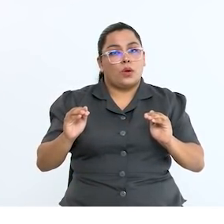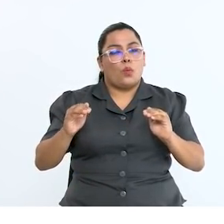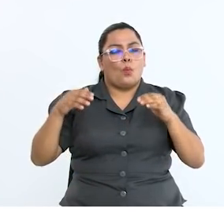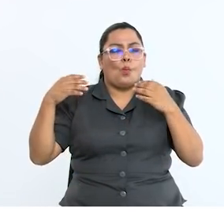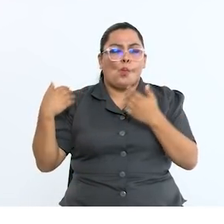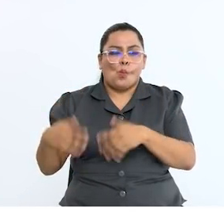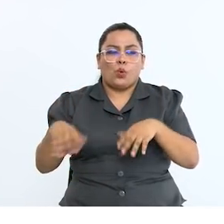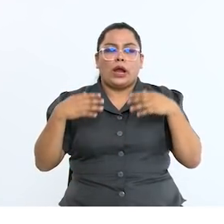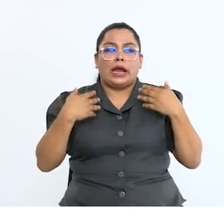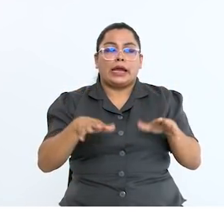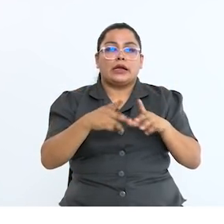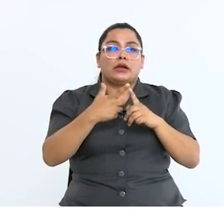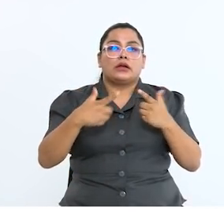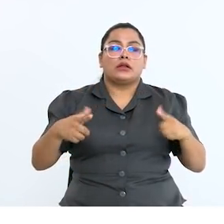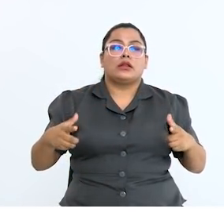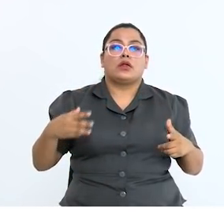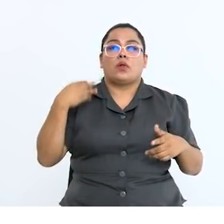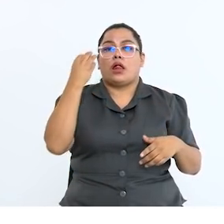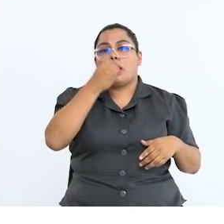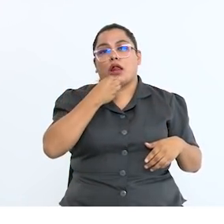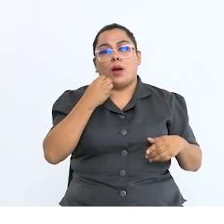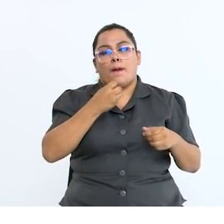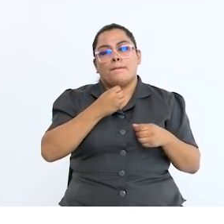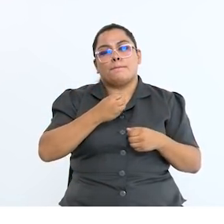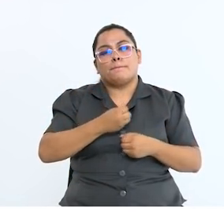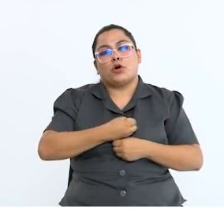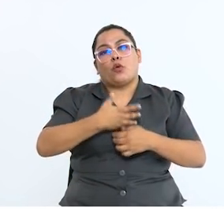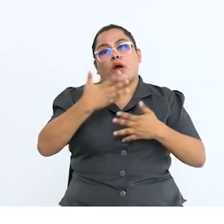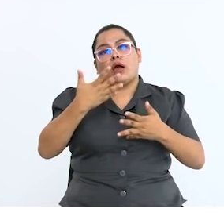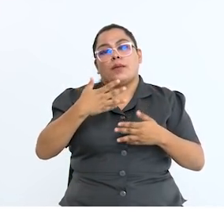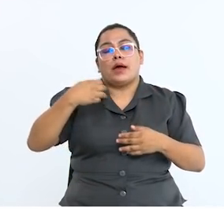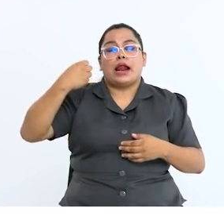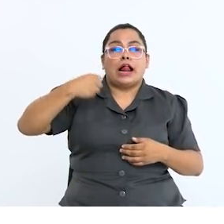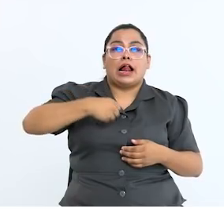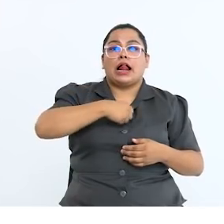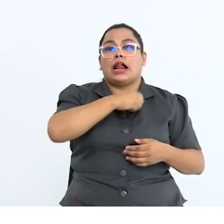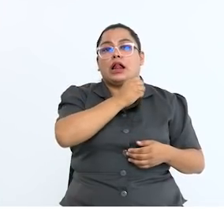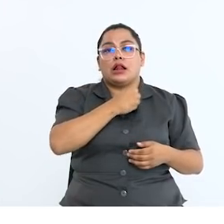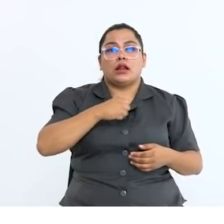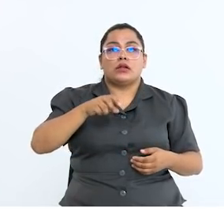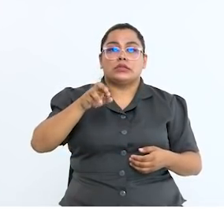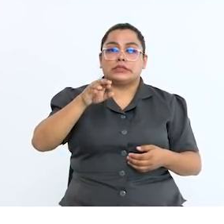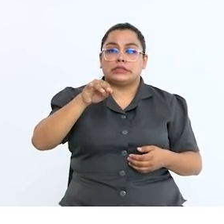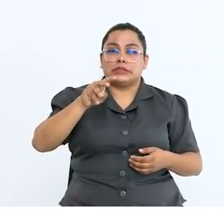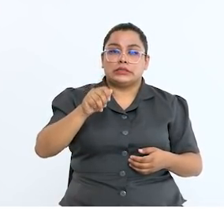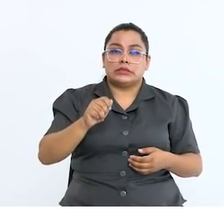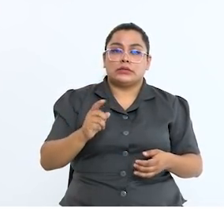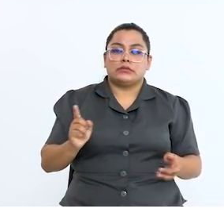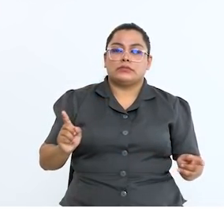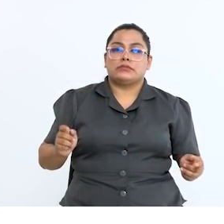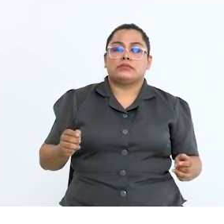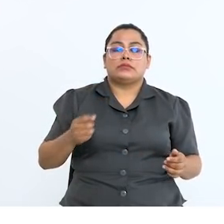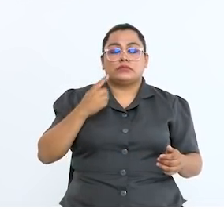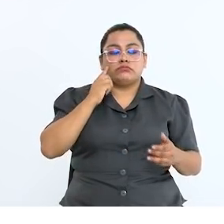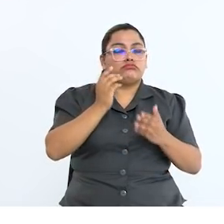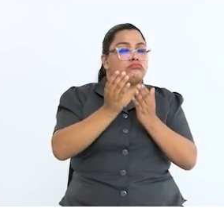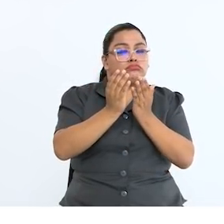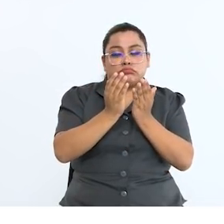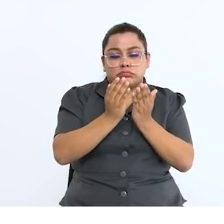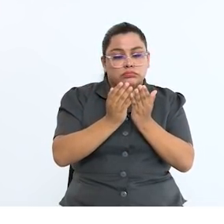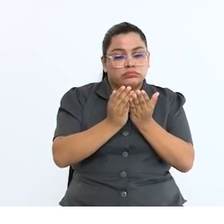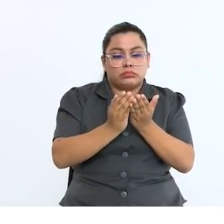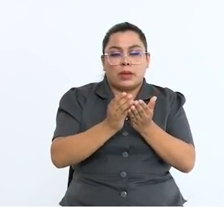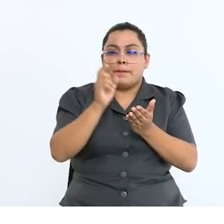niños juegan con el lenguaje oral a través de poemas, cantos, rimas. Hay un acercamiento al